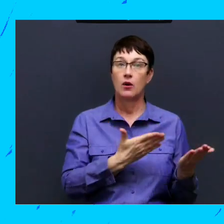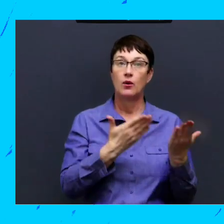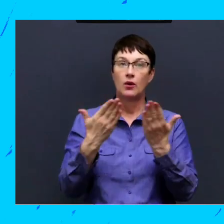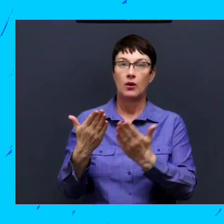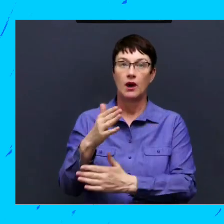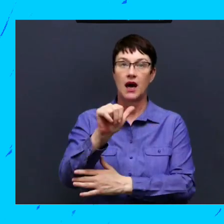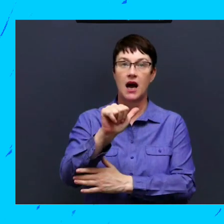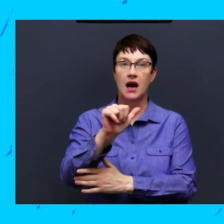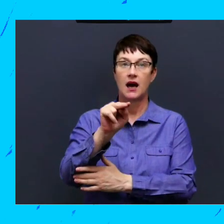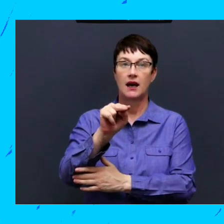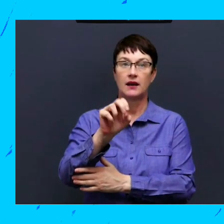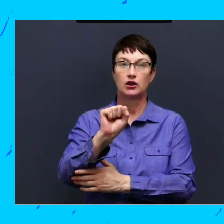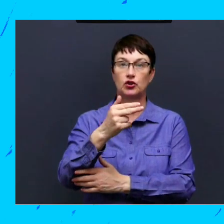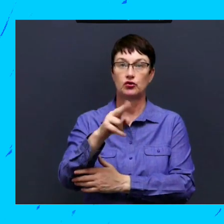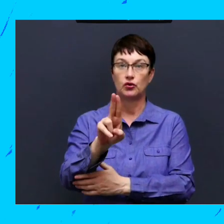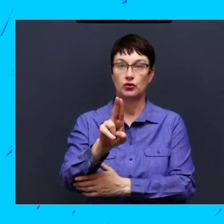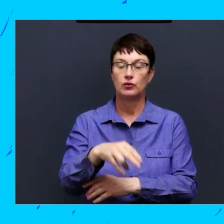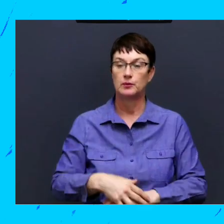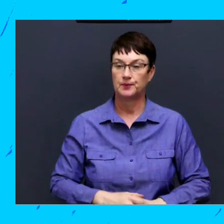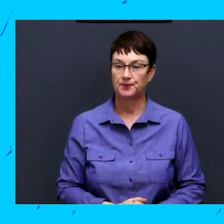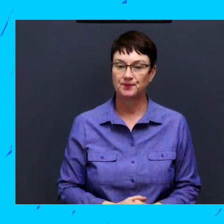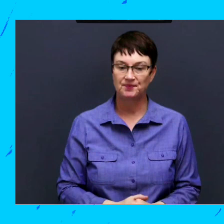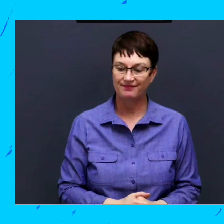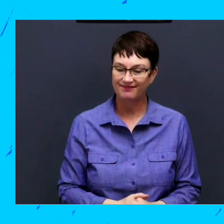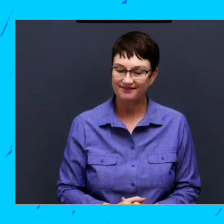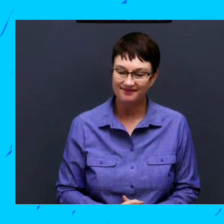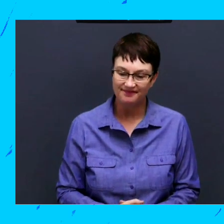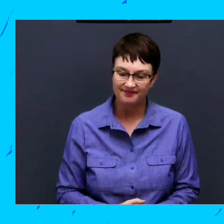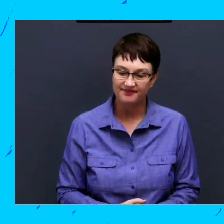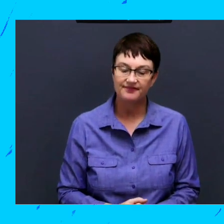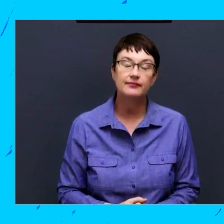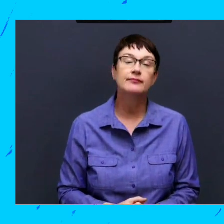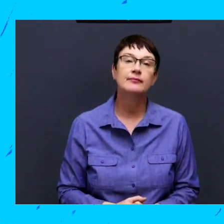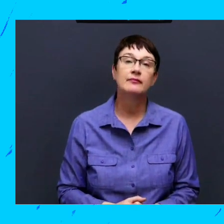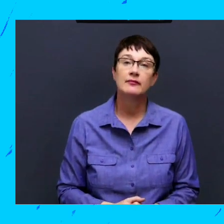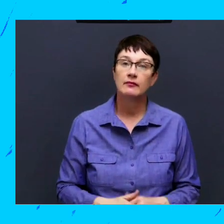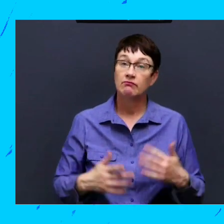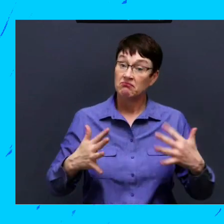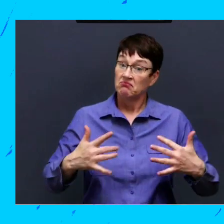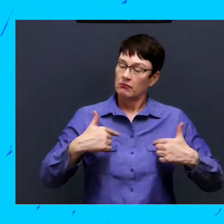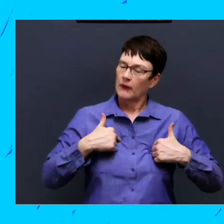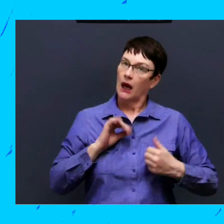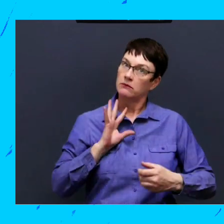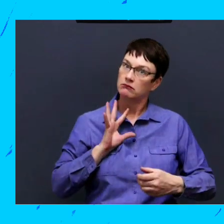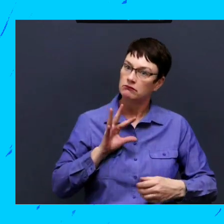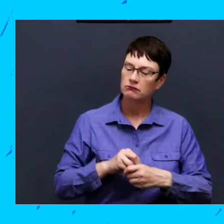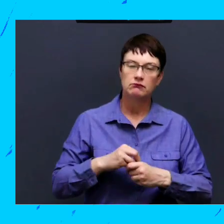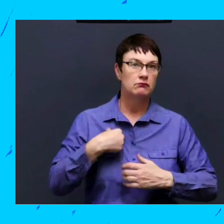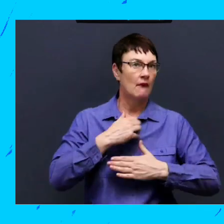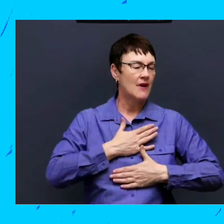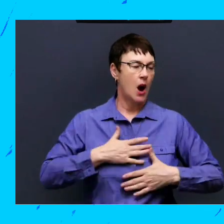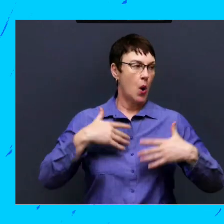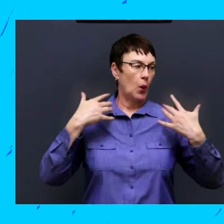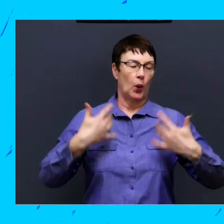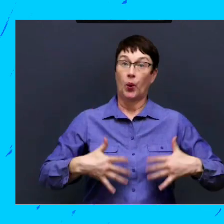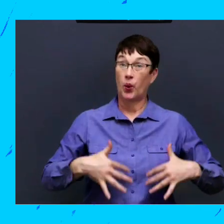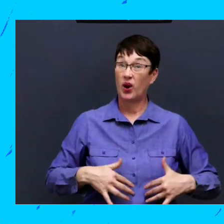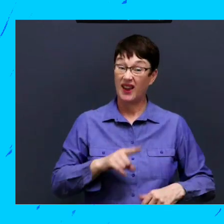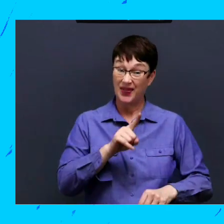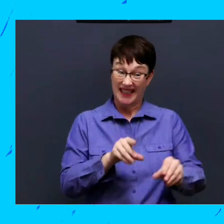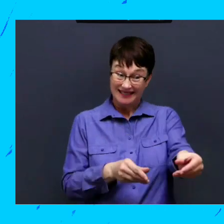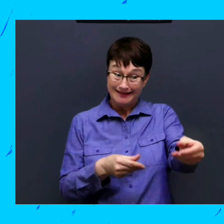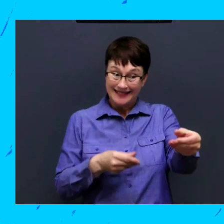Es increíble ser parte de este foro mundial para los adolescentes y lanzamos hoy la segunda edición del